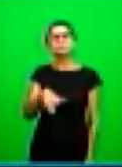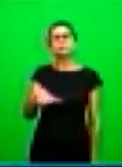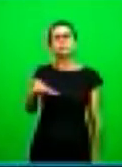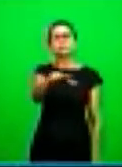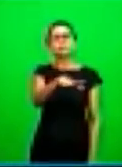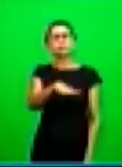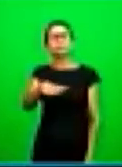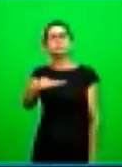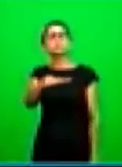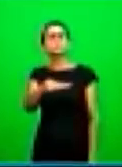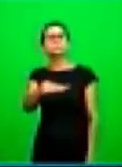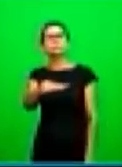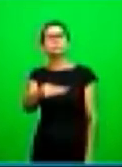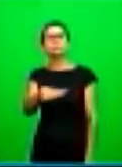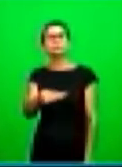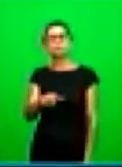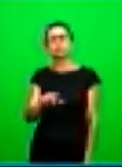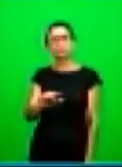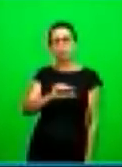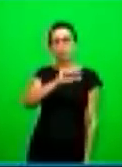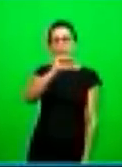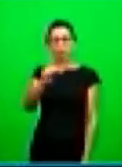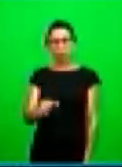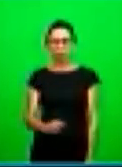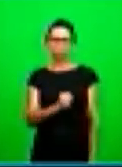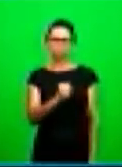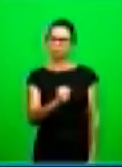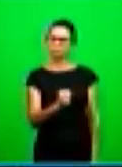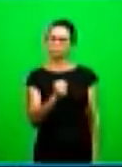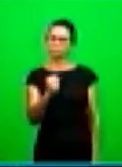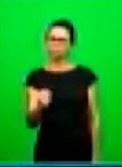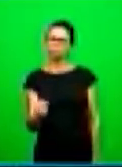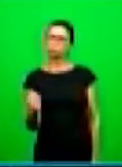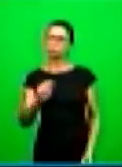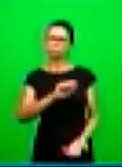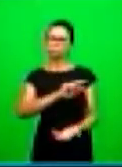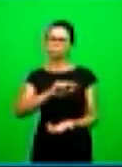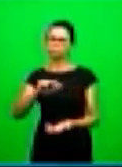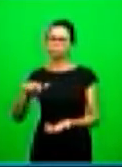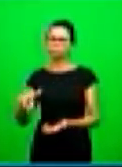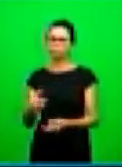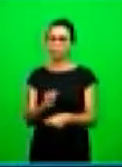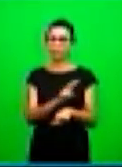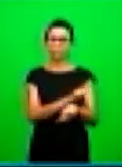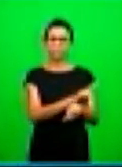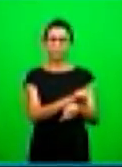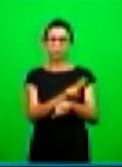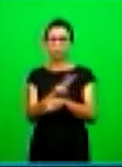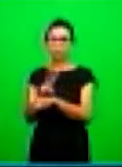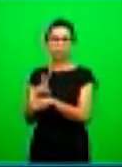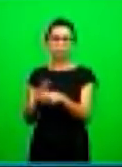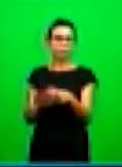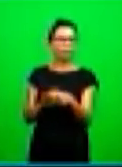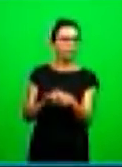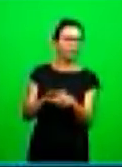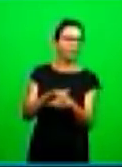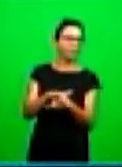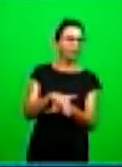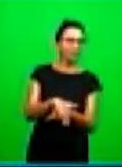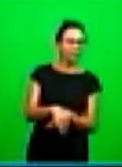Había pastores en la misma región que velaban y guardaban las vigilias de la